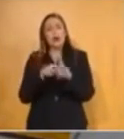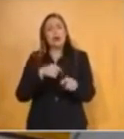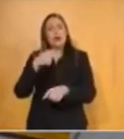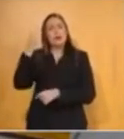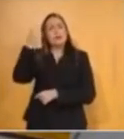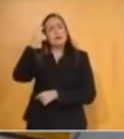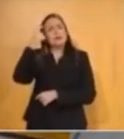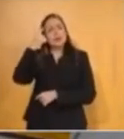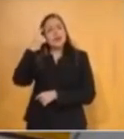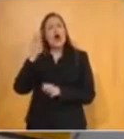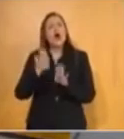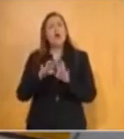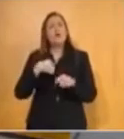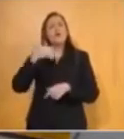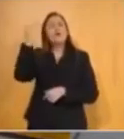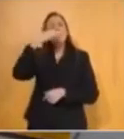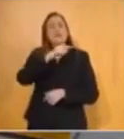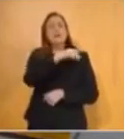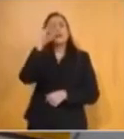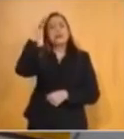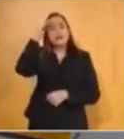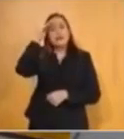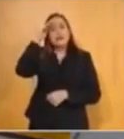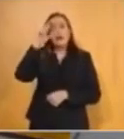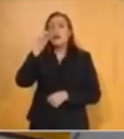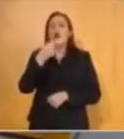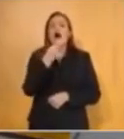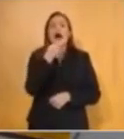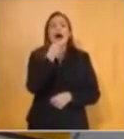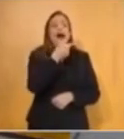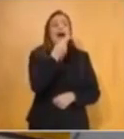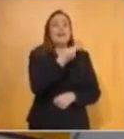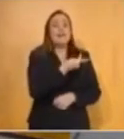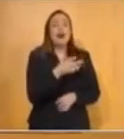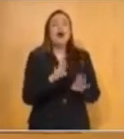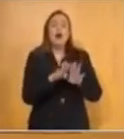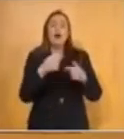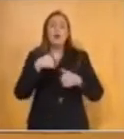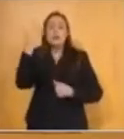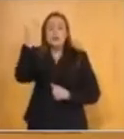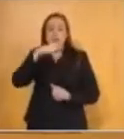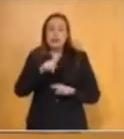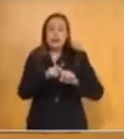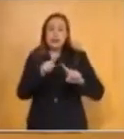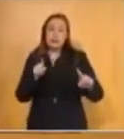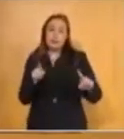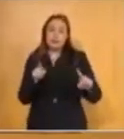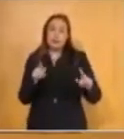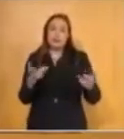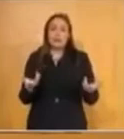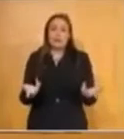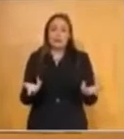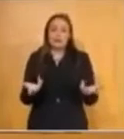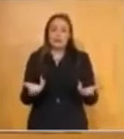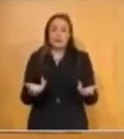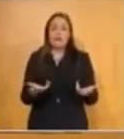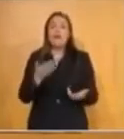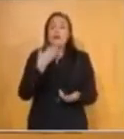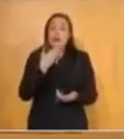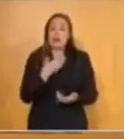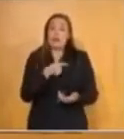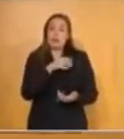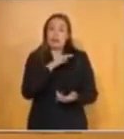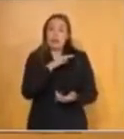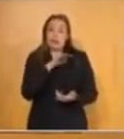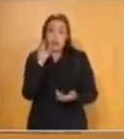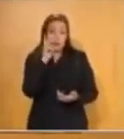is thinking? He is not talking. ¿Cómo puedes saber que está pensando, no hablando? Well, you can see